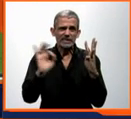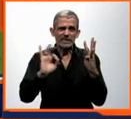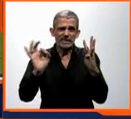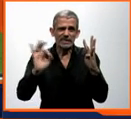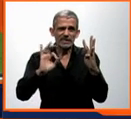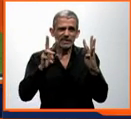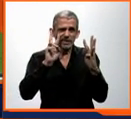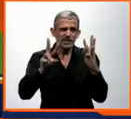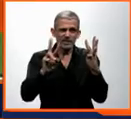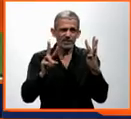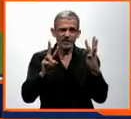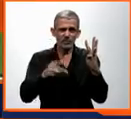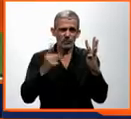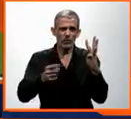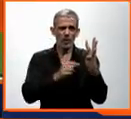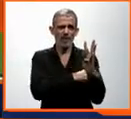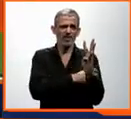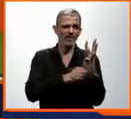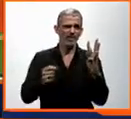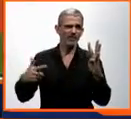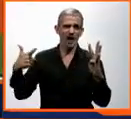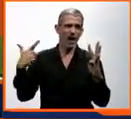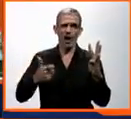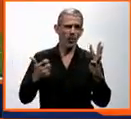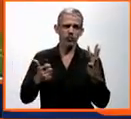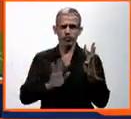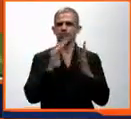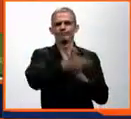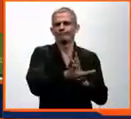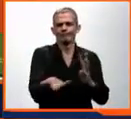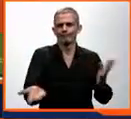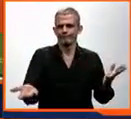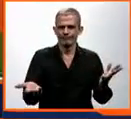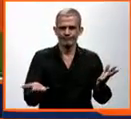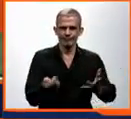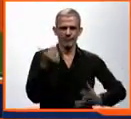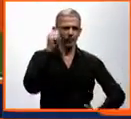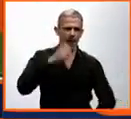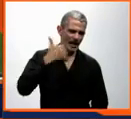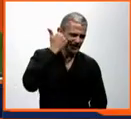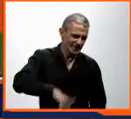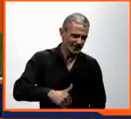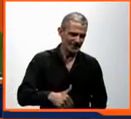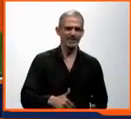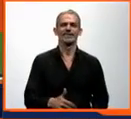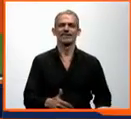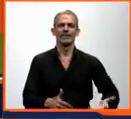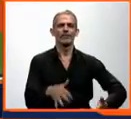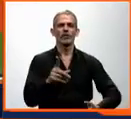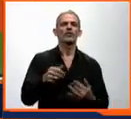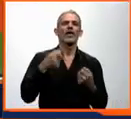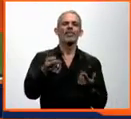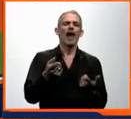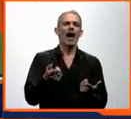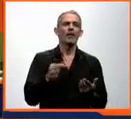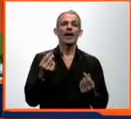estaba enloquecido con el ganar. Una línea de fondo que marcaba muy atrás por momentos, dándole la posibilidad o la prioridad que